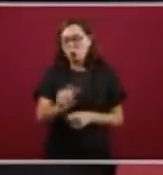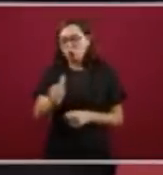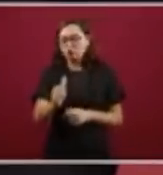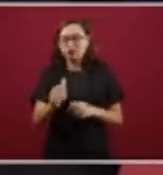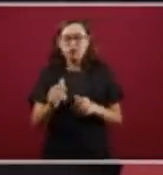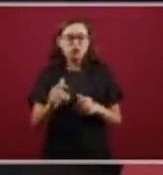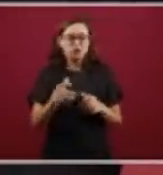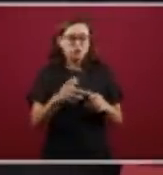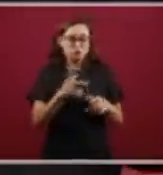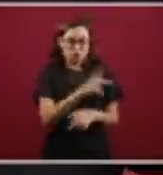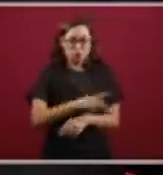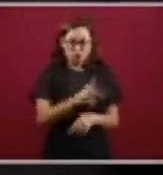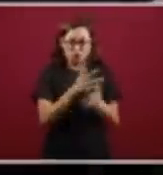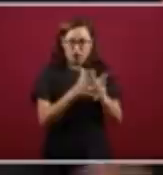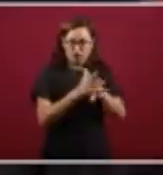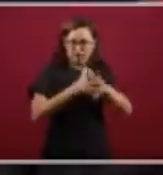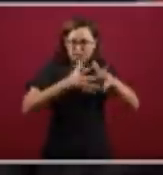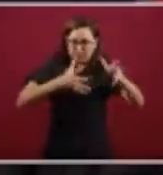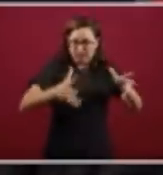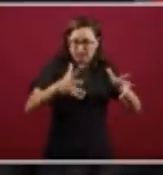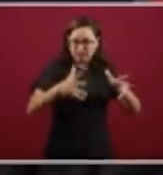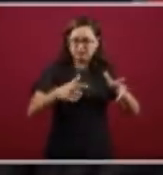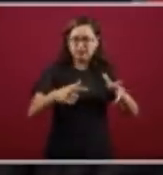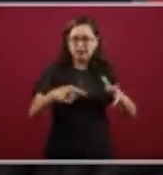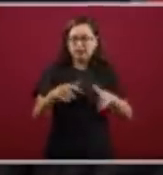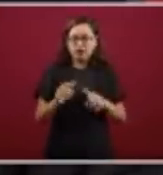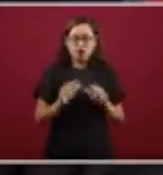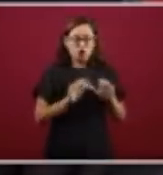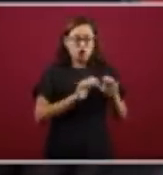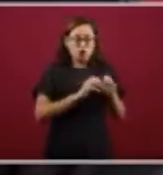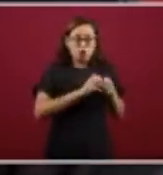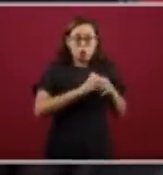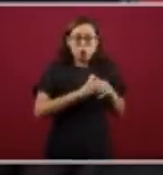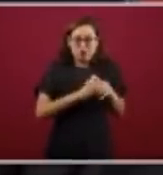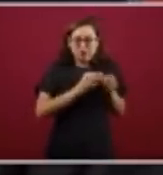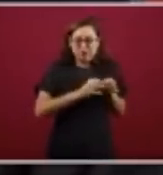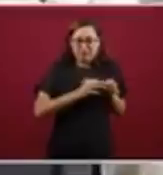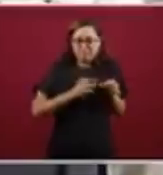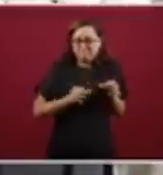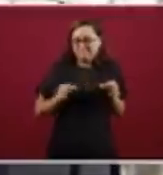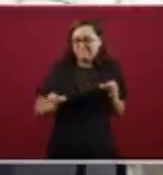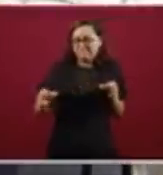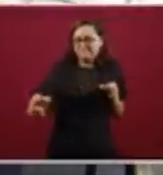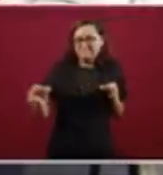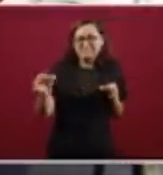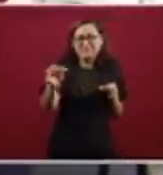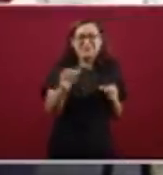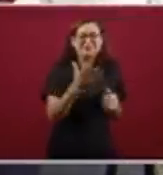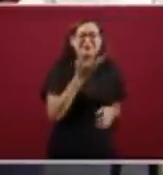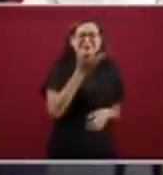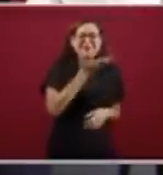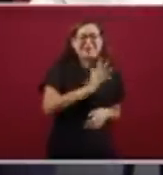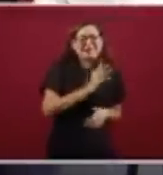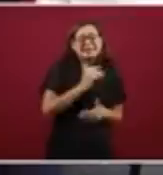muy pequeñas de 10, 15, 20,